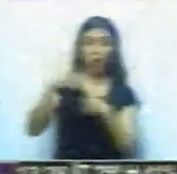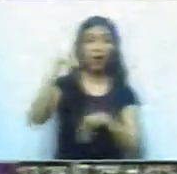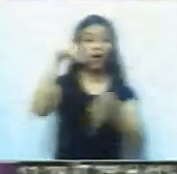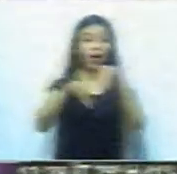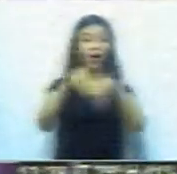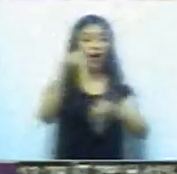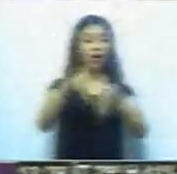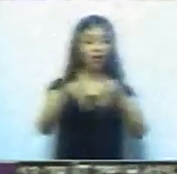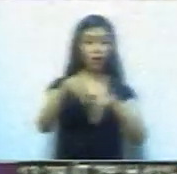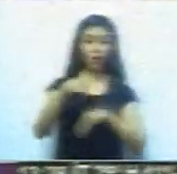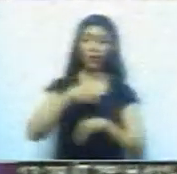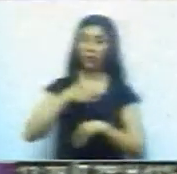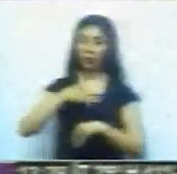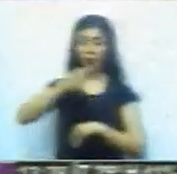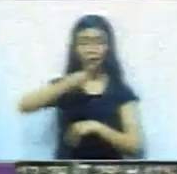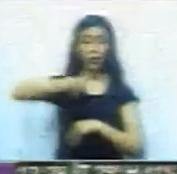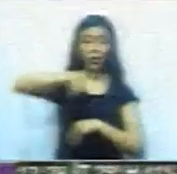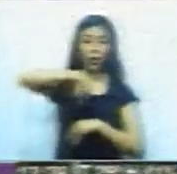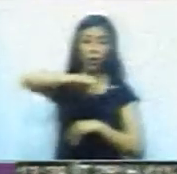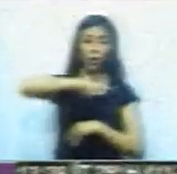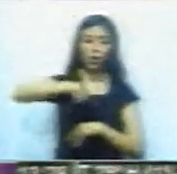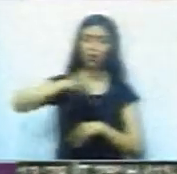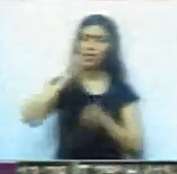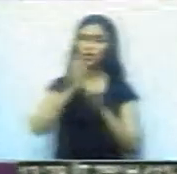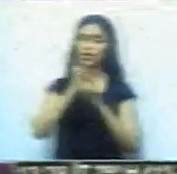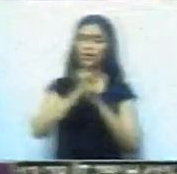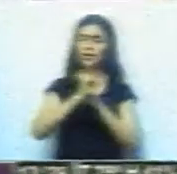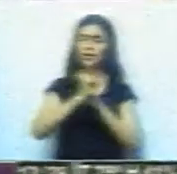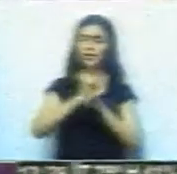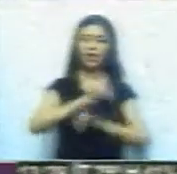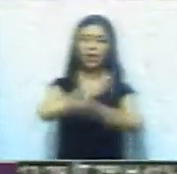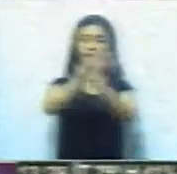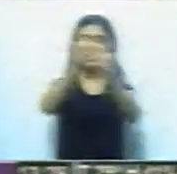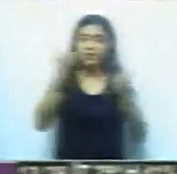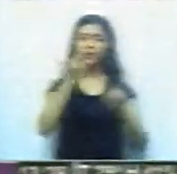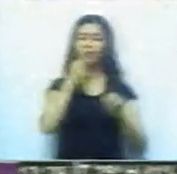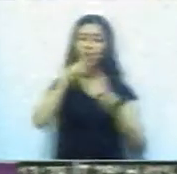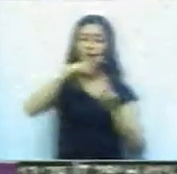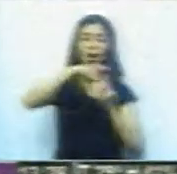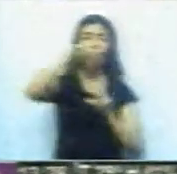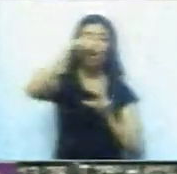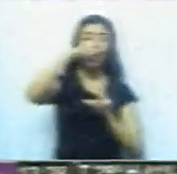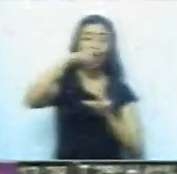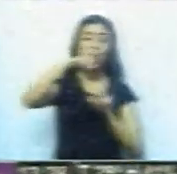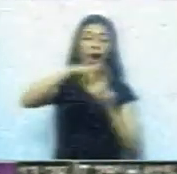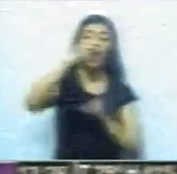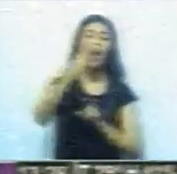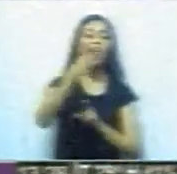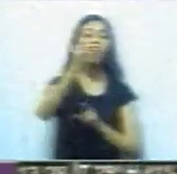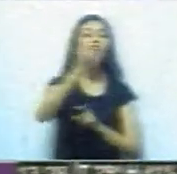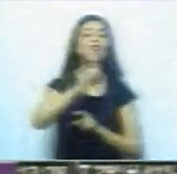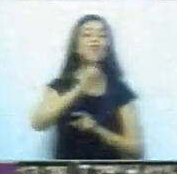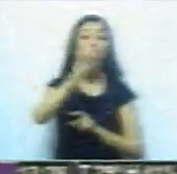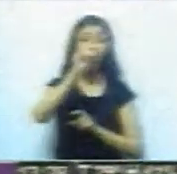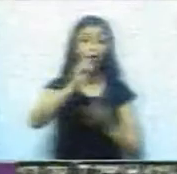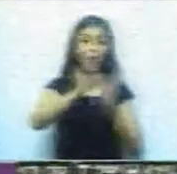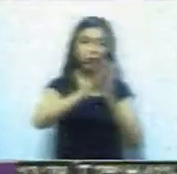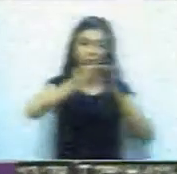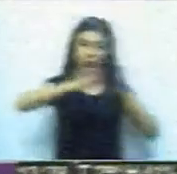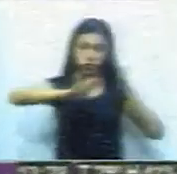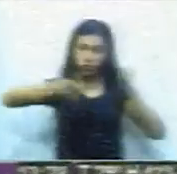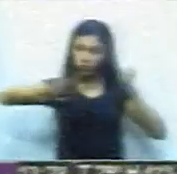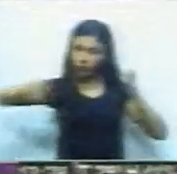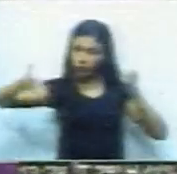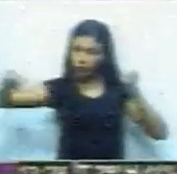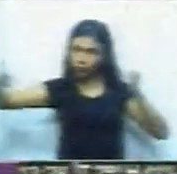decimos las listas nuestras que son colectoras. El voto es una sábana grande, de prácticamente 80 centímetros, un